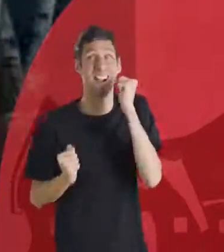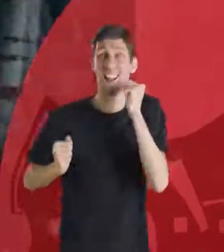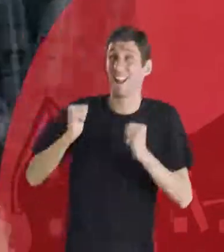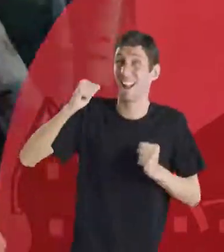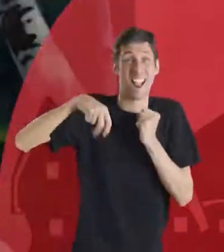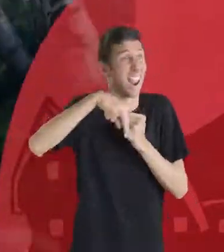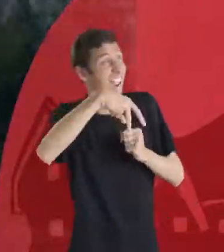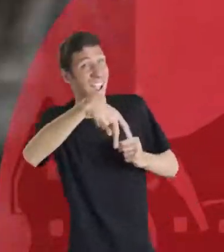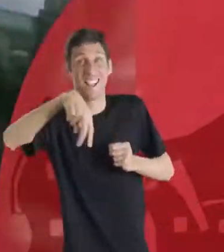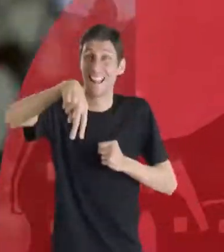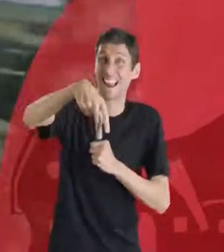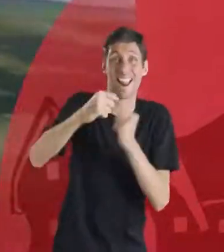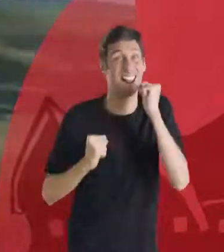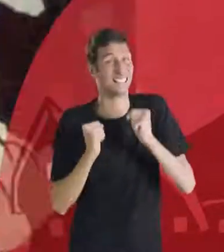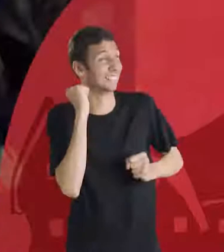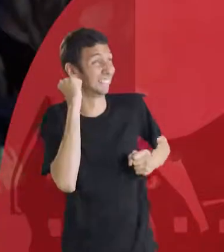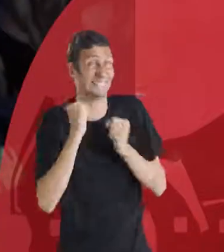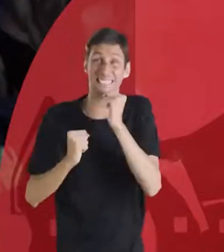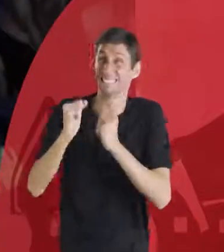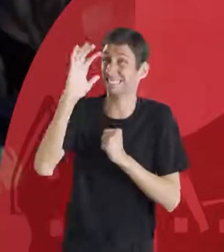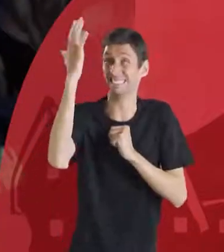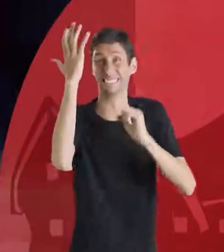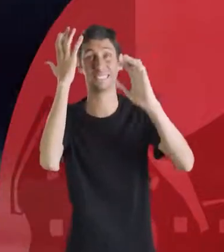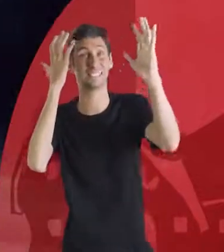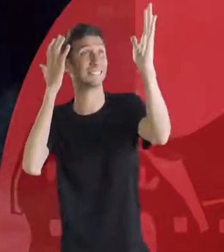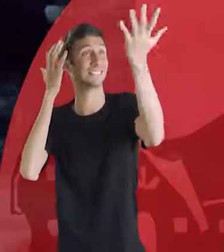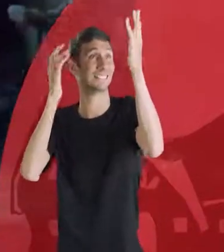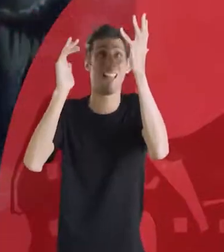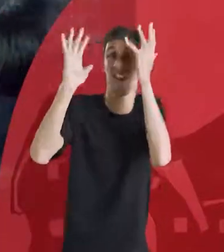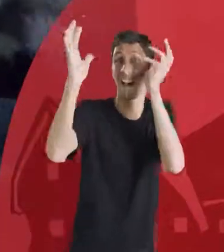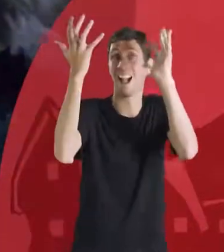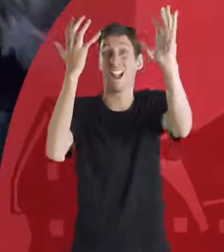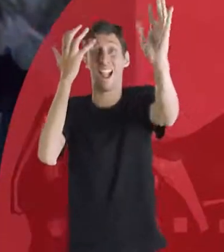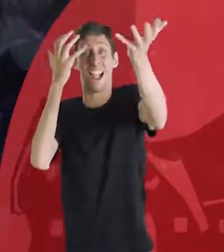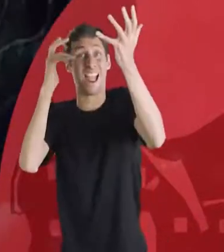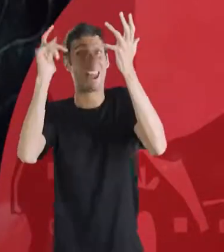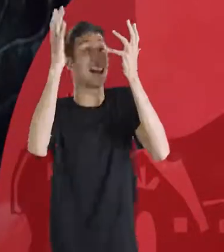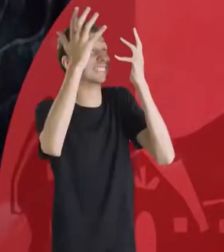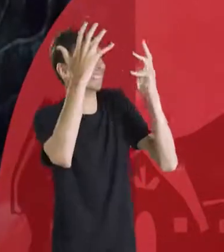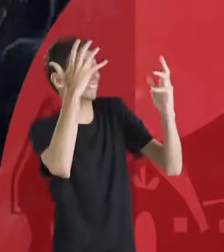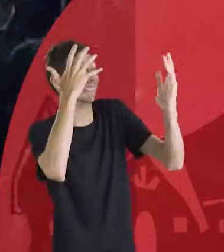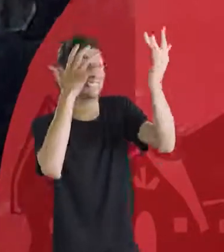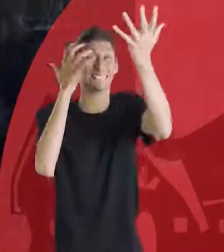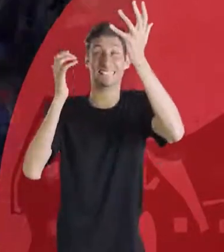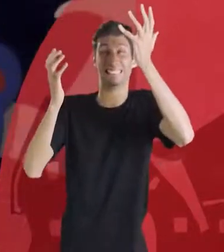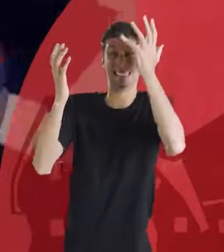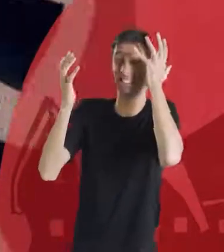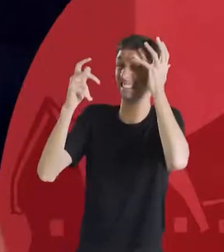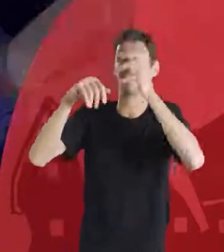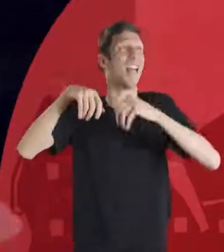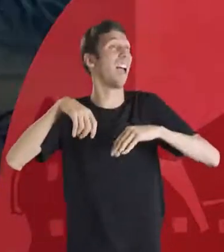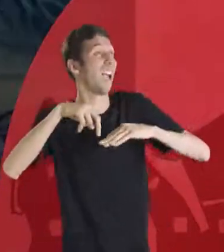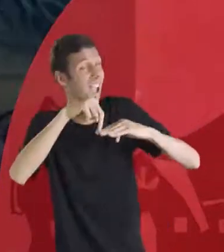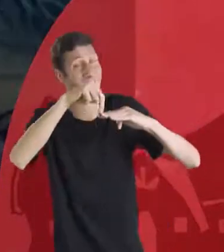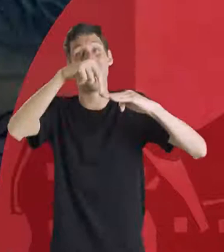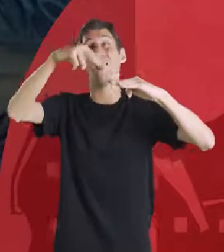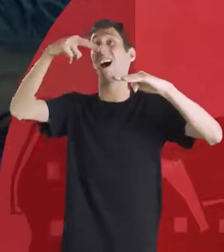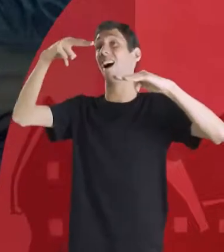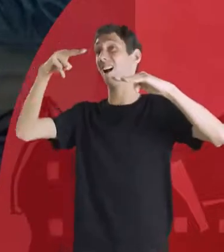valentía, huye hacia el bosque donde la noche y la oscuridad hacen que los árboles parezcan terribles monstruos.